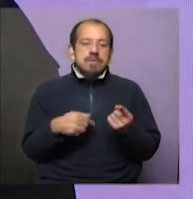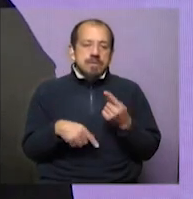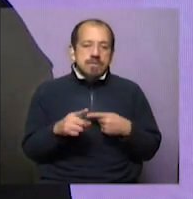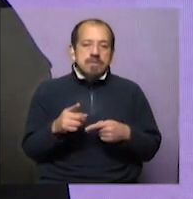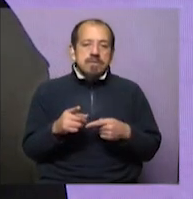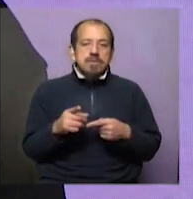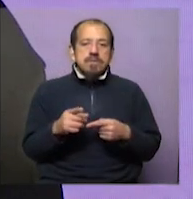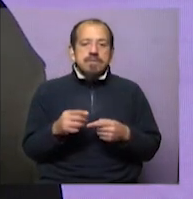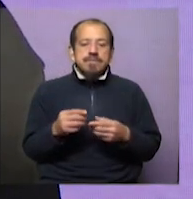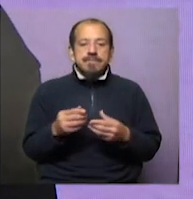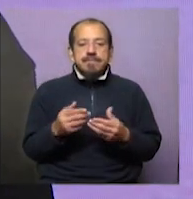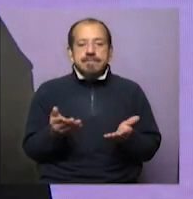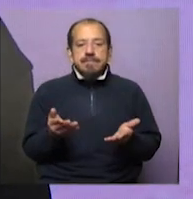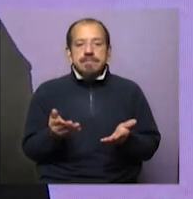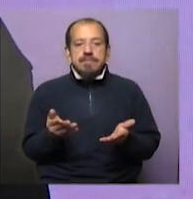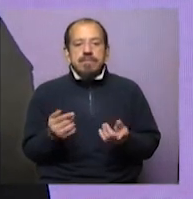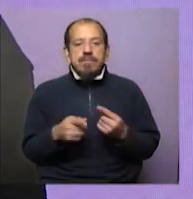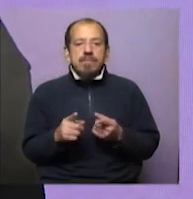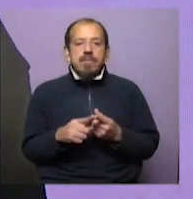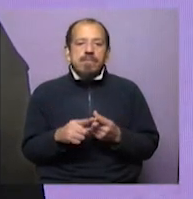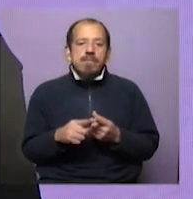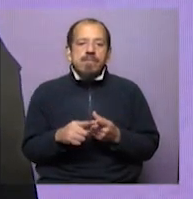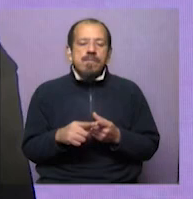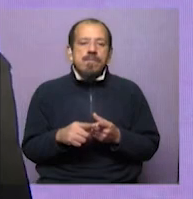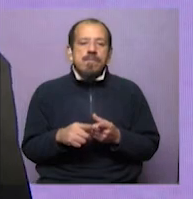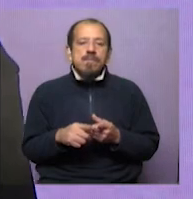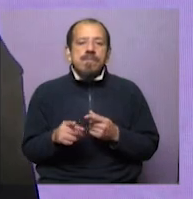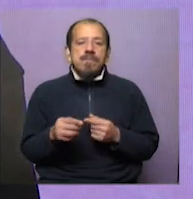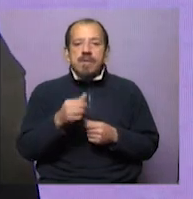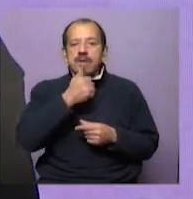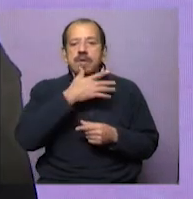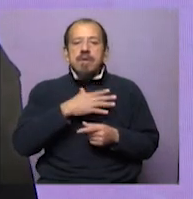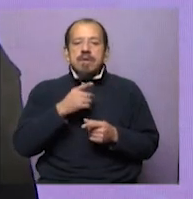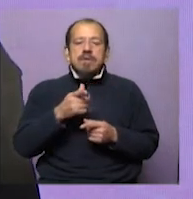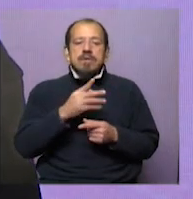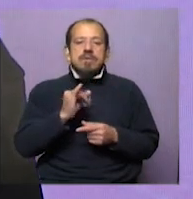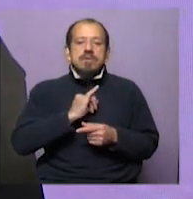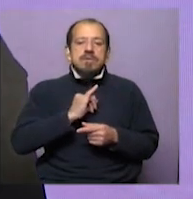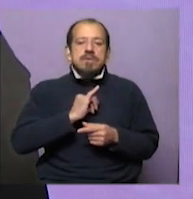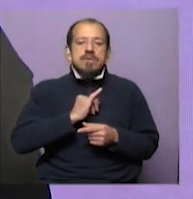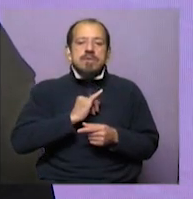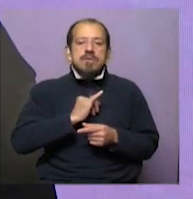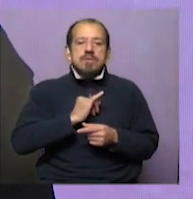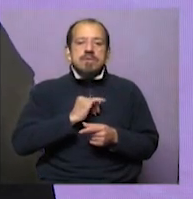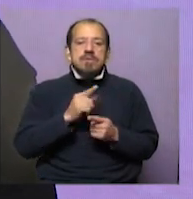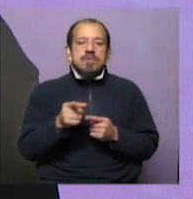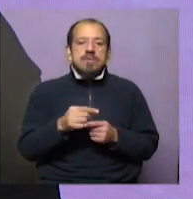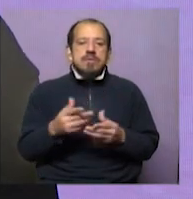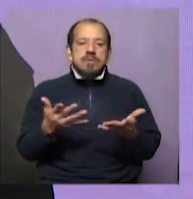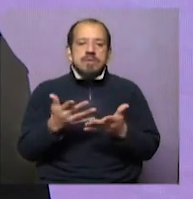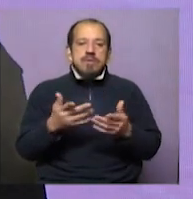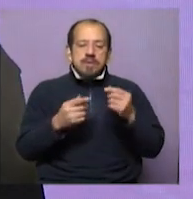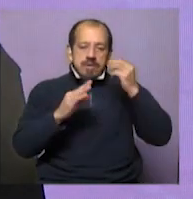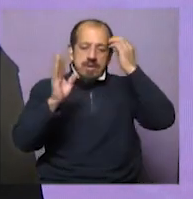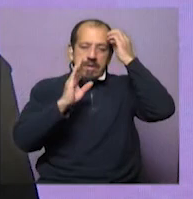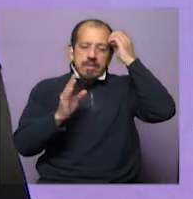Entonces, es algo que tiene mucho valor para la historia, para la identidad de un país. Y ahora en